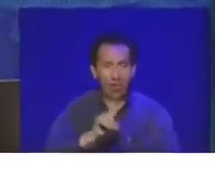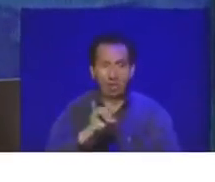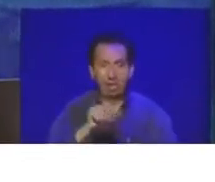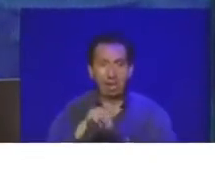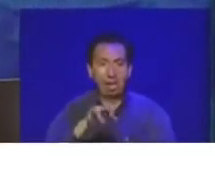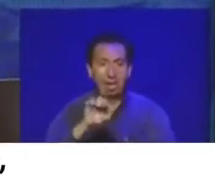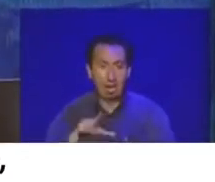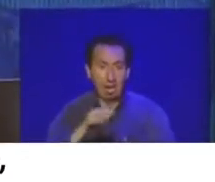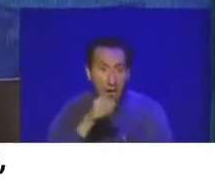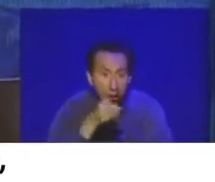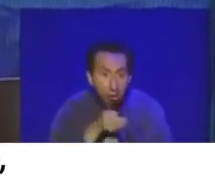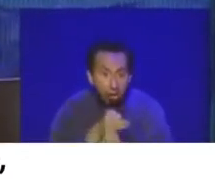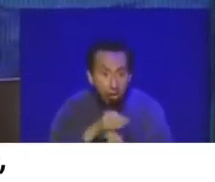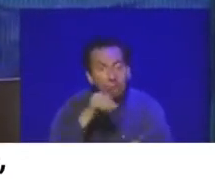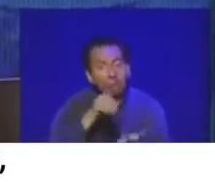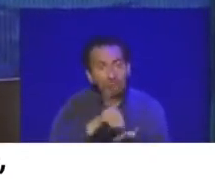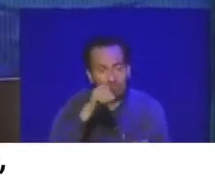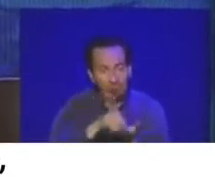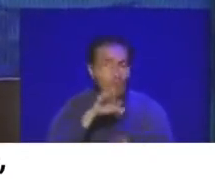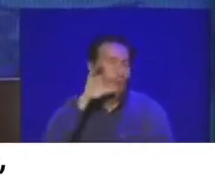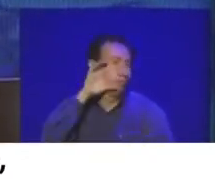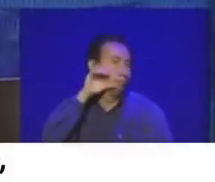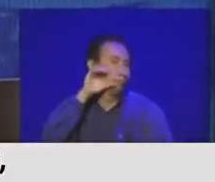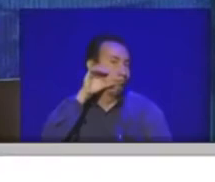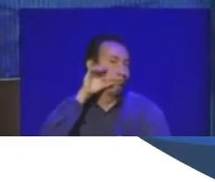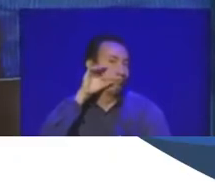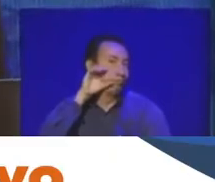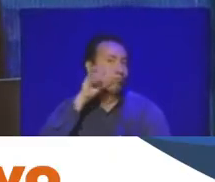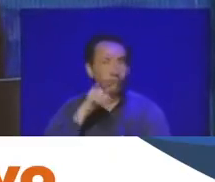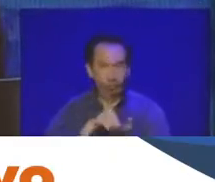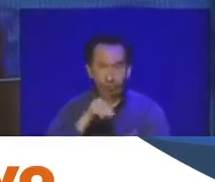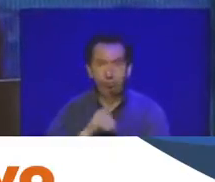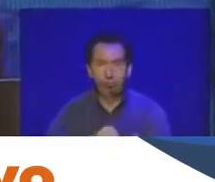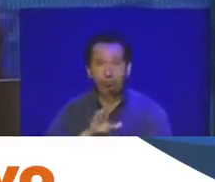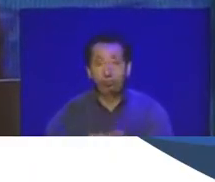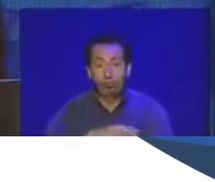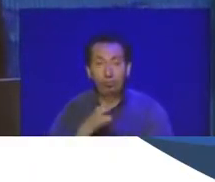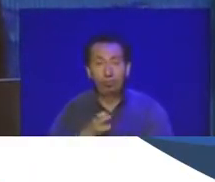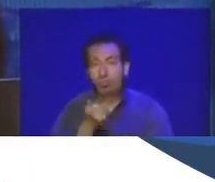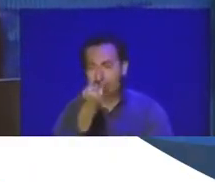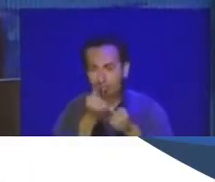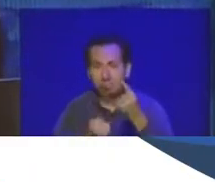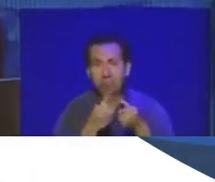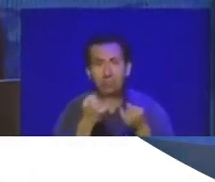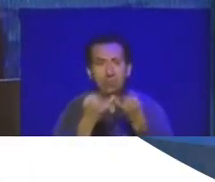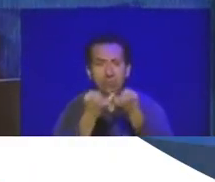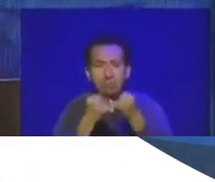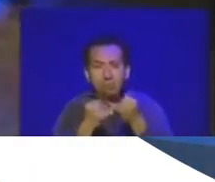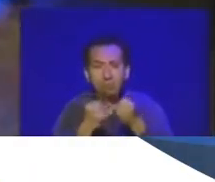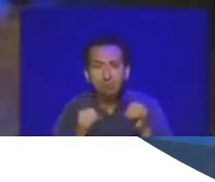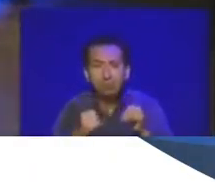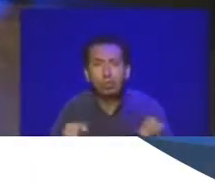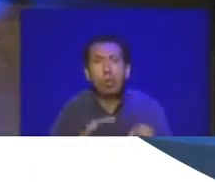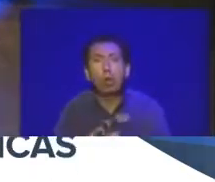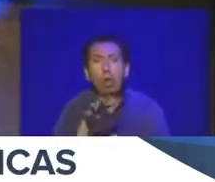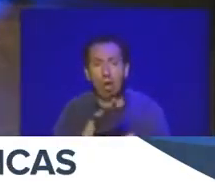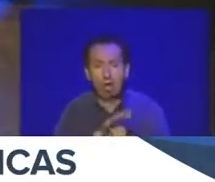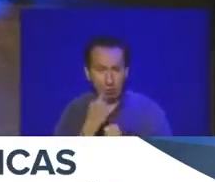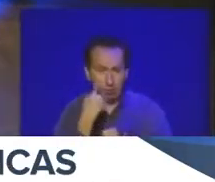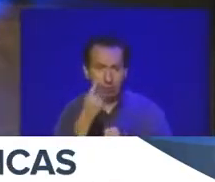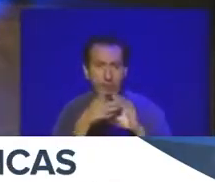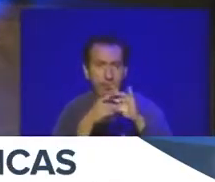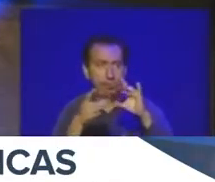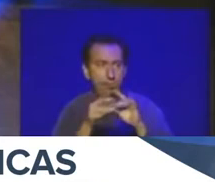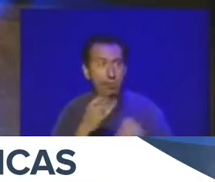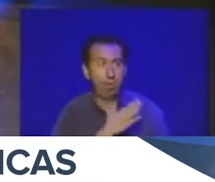La Secretaría de Salud de Guanajuato tomó la decisión de permitir desde este lunes bodas, bautizos, 15 años y convenciones